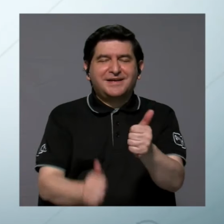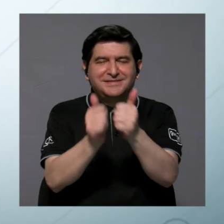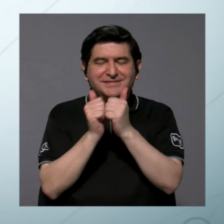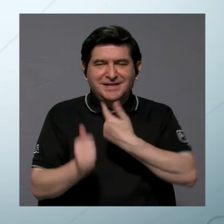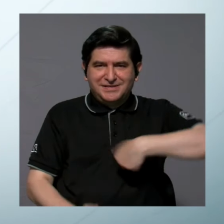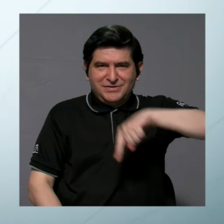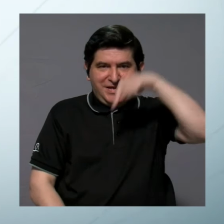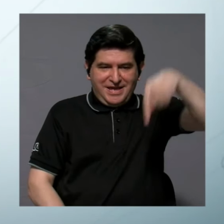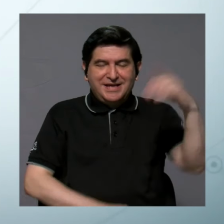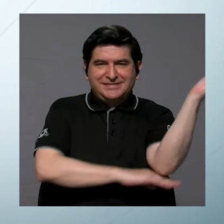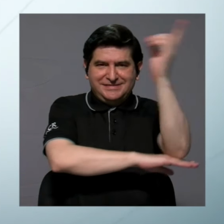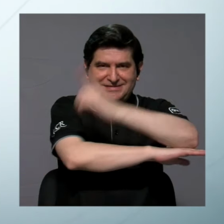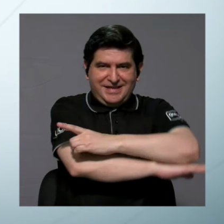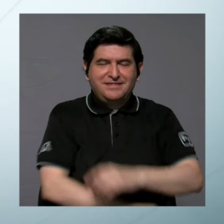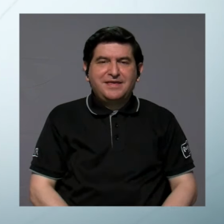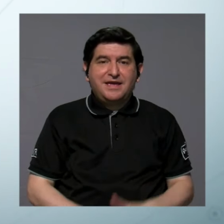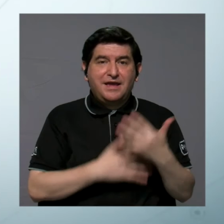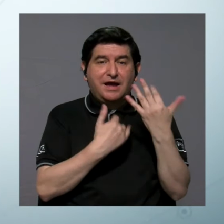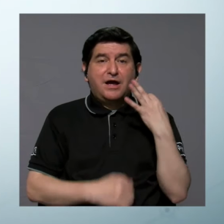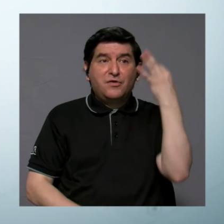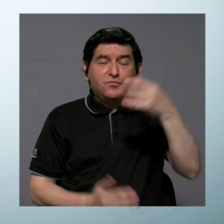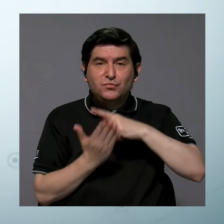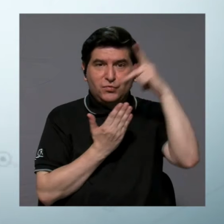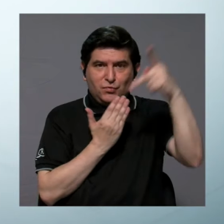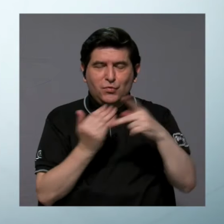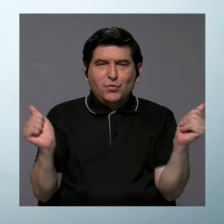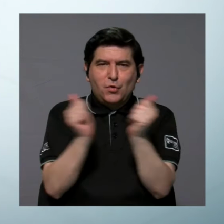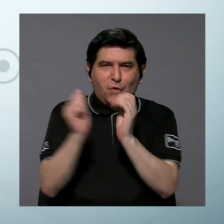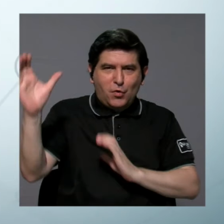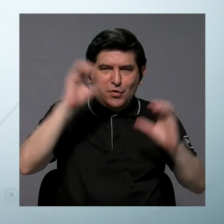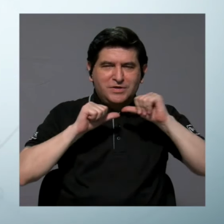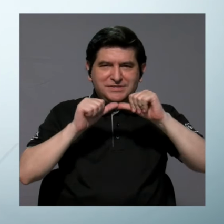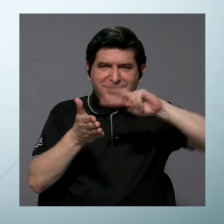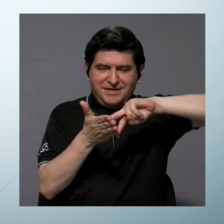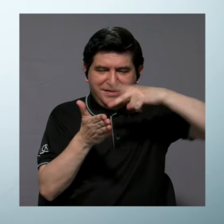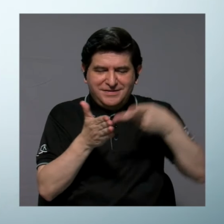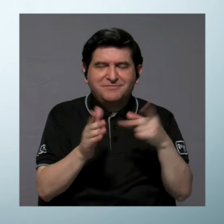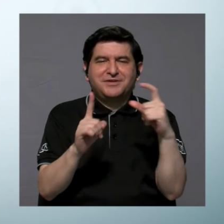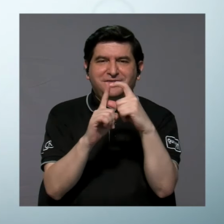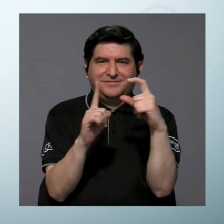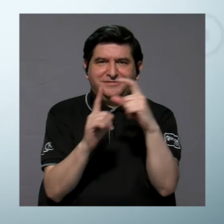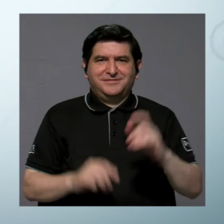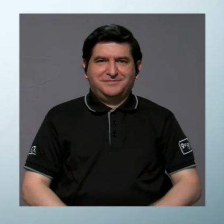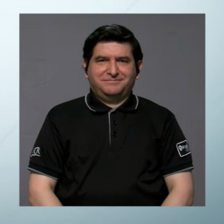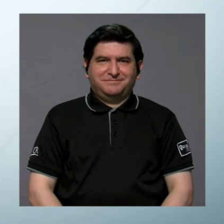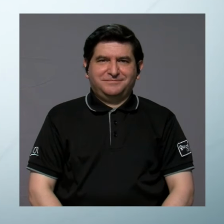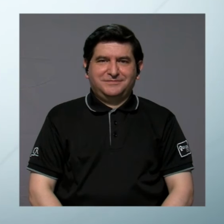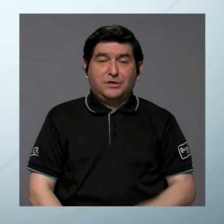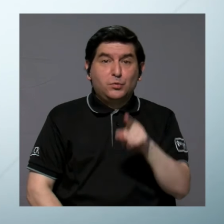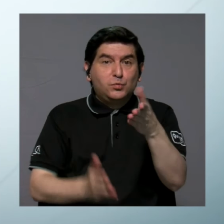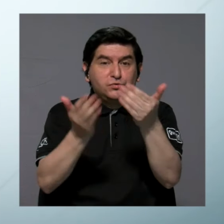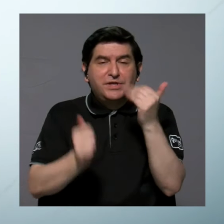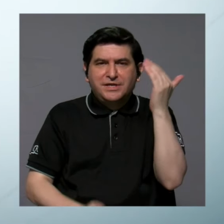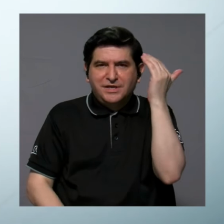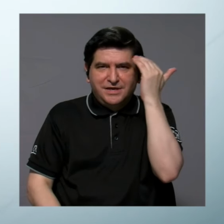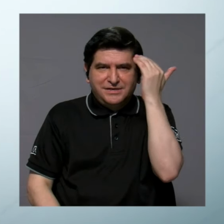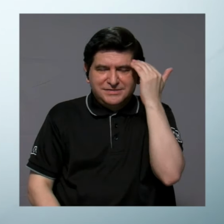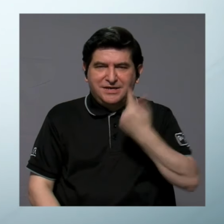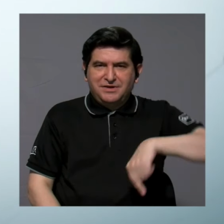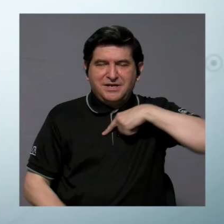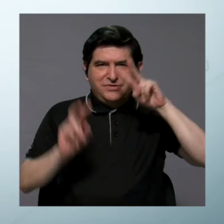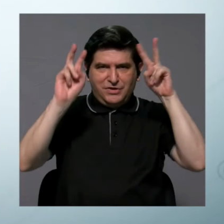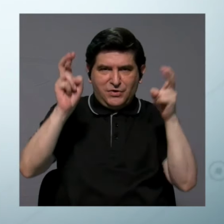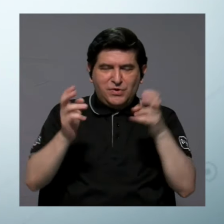Gracias por habernos acompañado el día de hoy. Les espero en el próximo programa de Conciencia para seguir definiendo más palabras. Y si desea conocer más